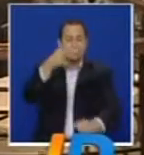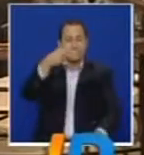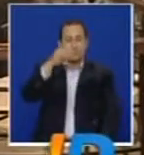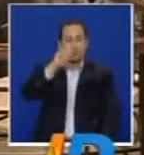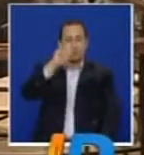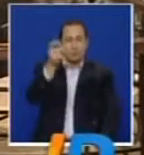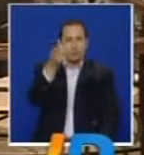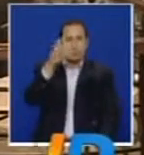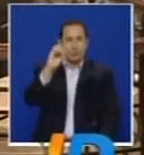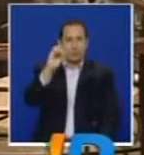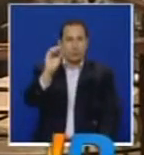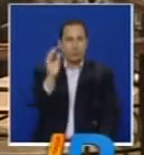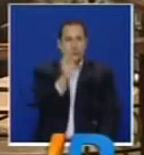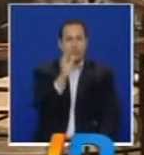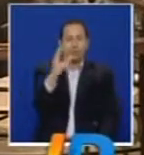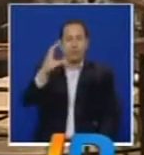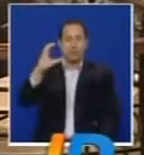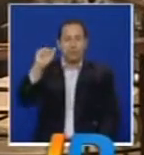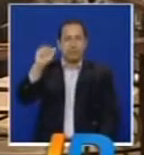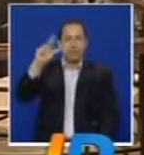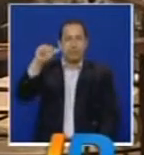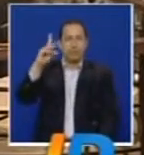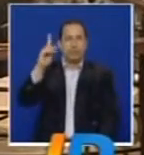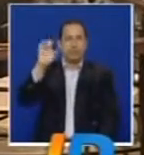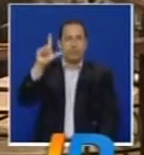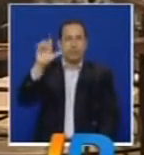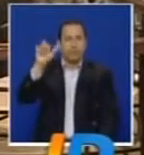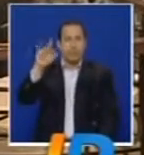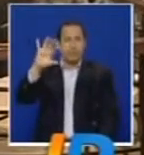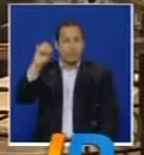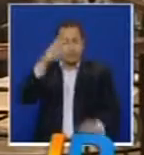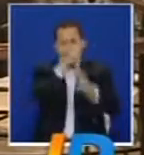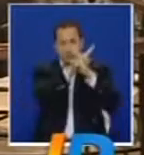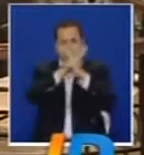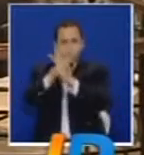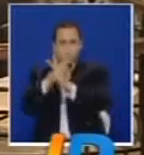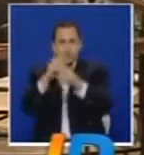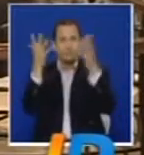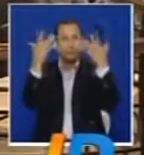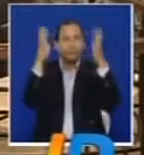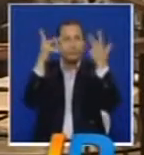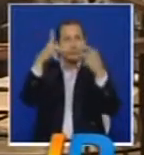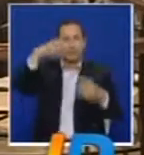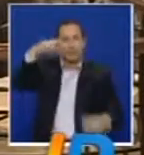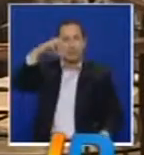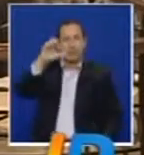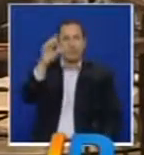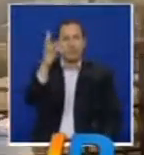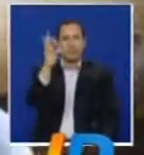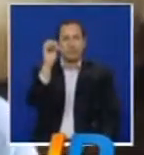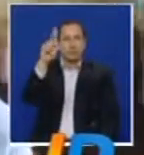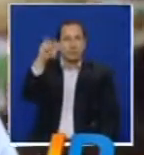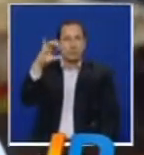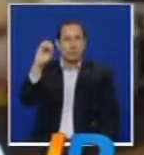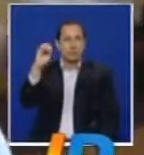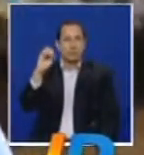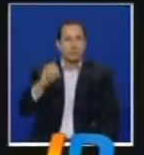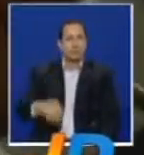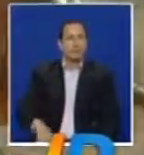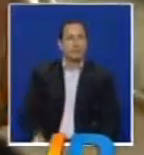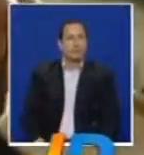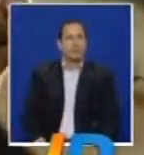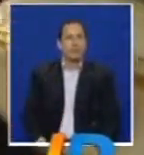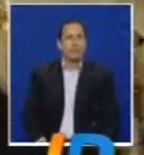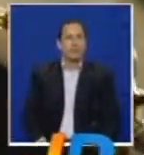del Festival de Música del Pacífico Petronio Álvarez 2013. En el evento ha tenido la posibilidad de mostrar todo su talento. Una gota de